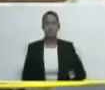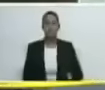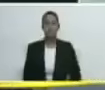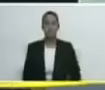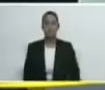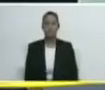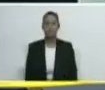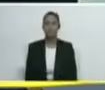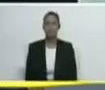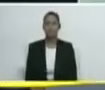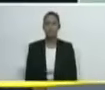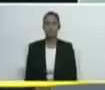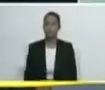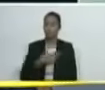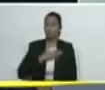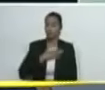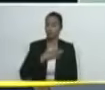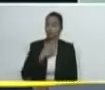Yo solo puedo decir